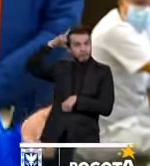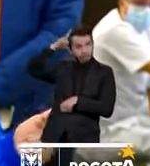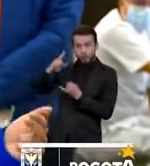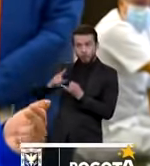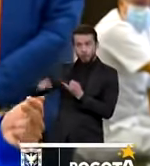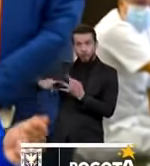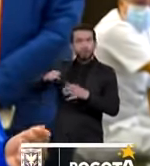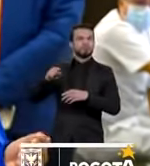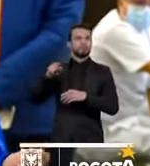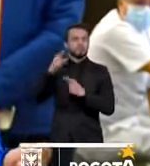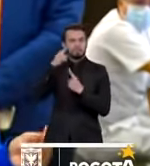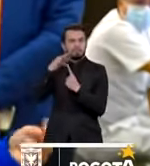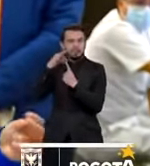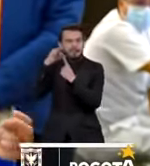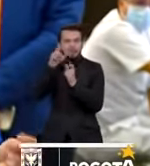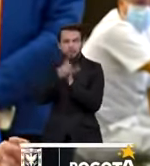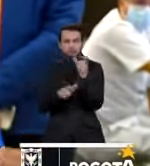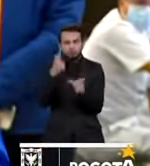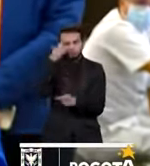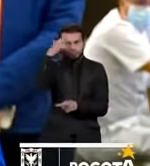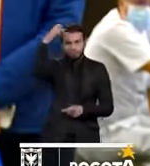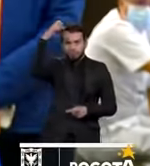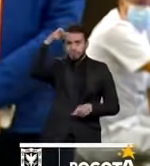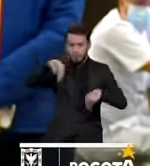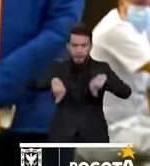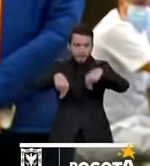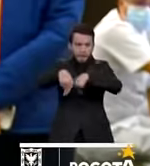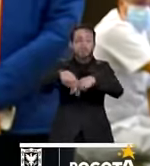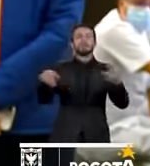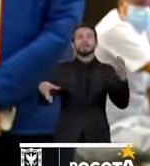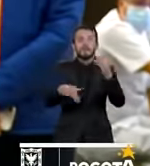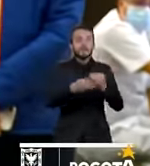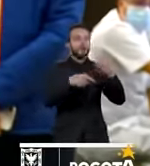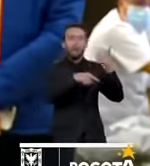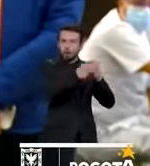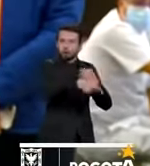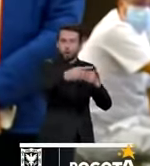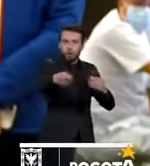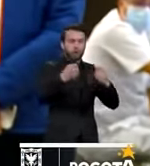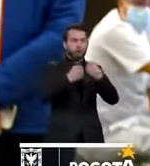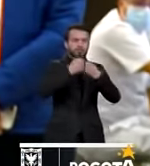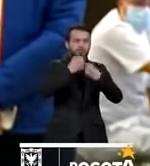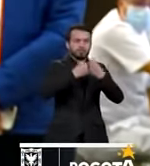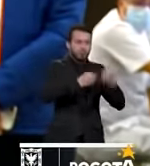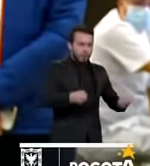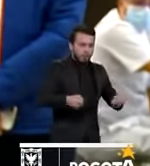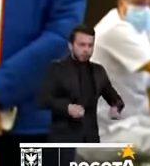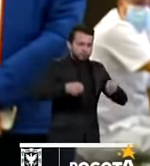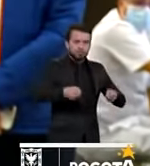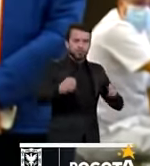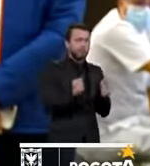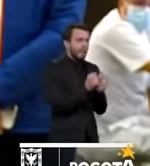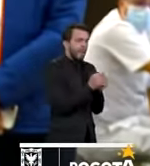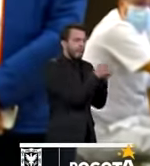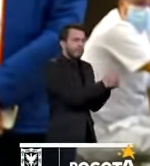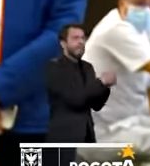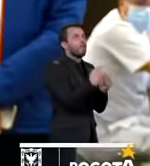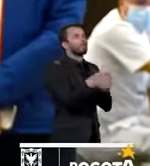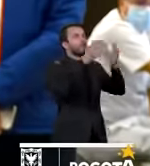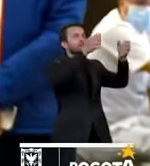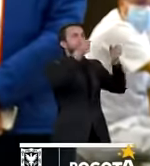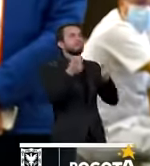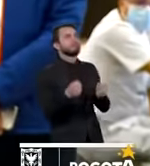los equipos necesarios para operar estas 200 camas hospitalarias ya están instaladas. Ya hoy Corferias, como